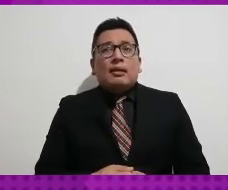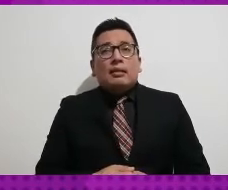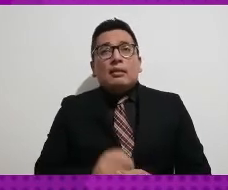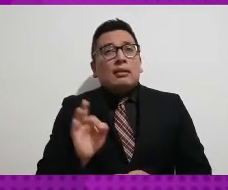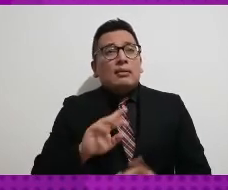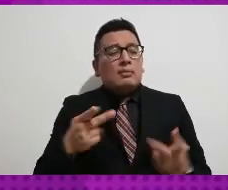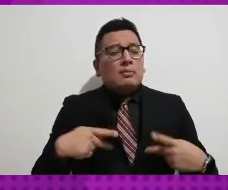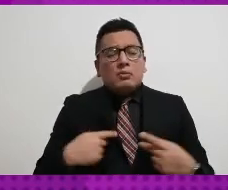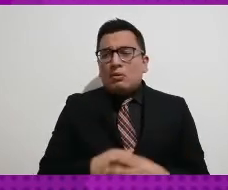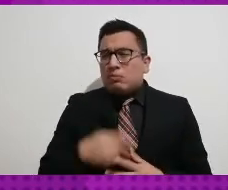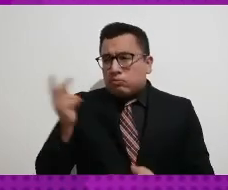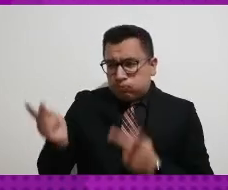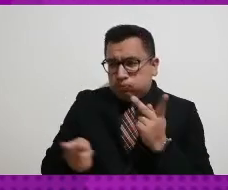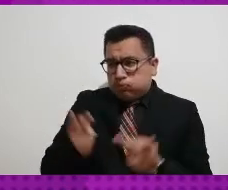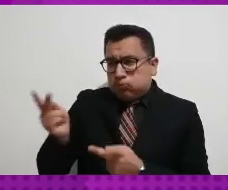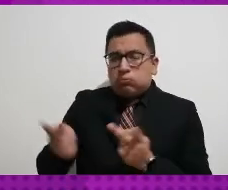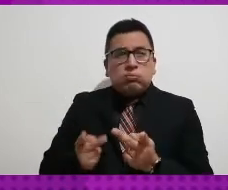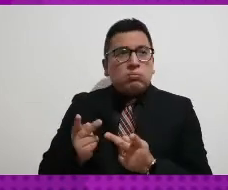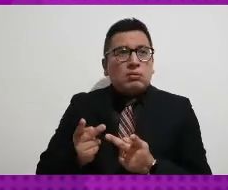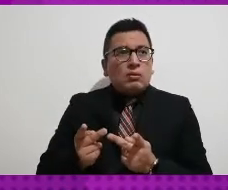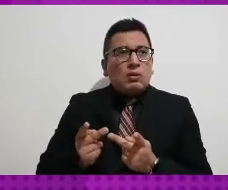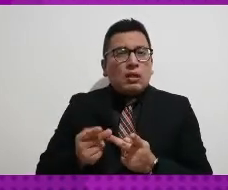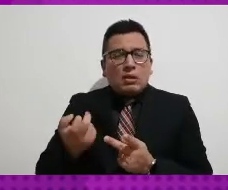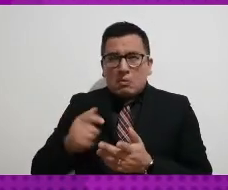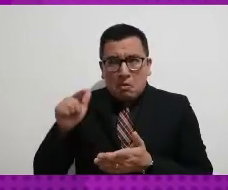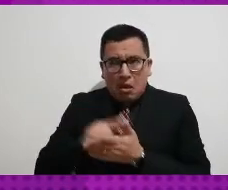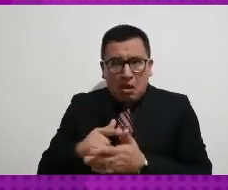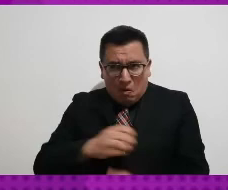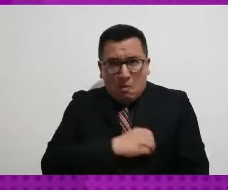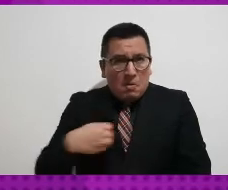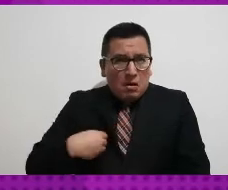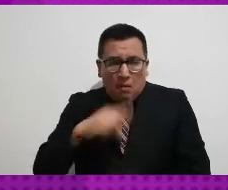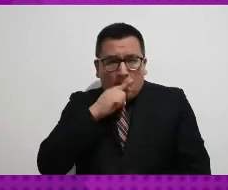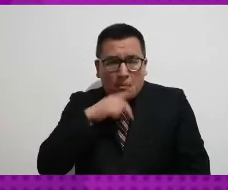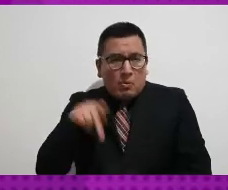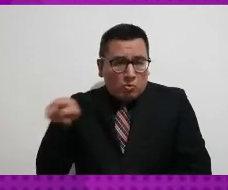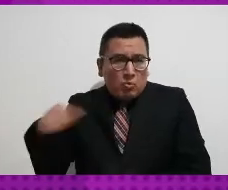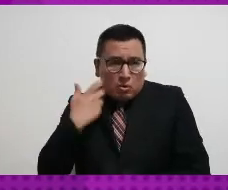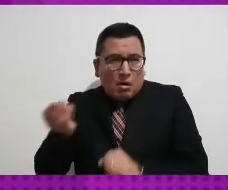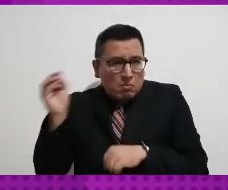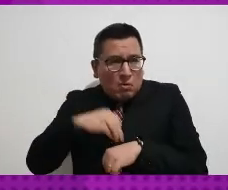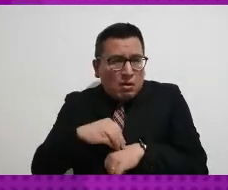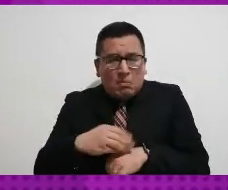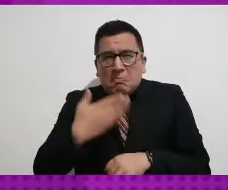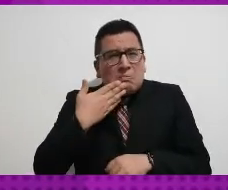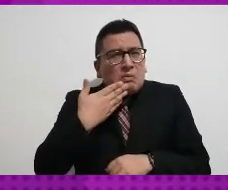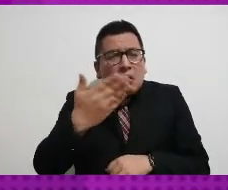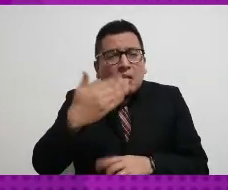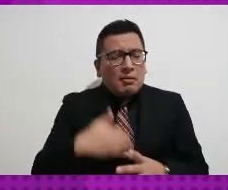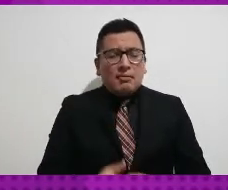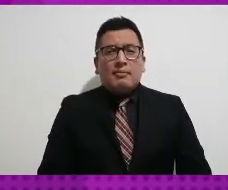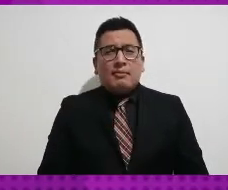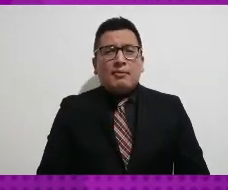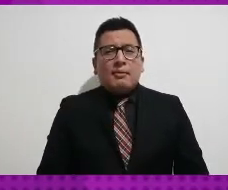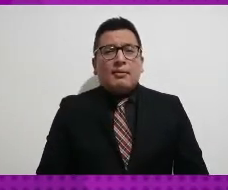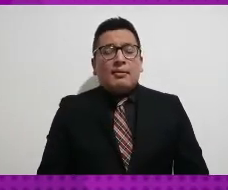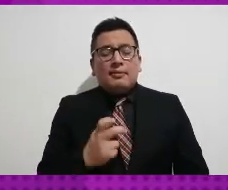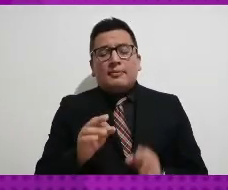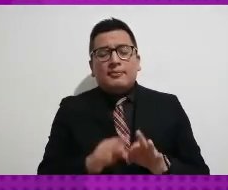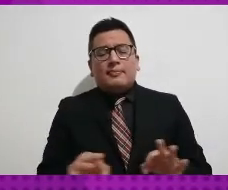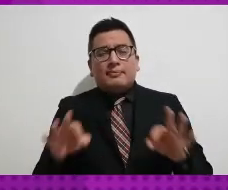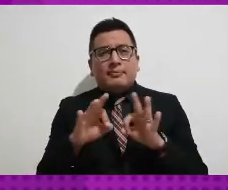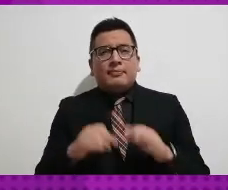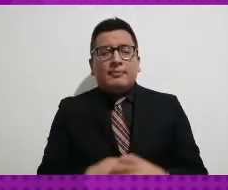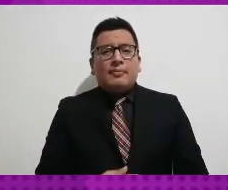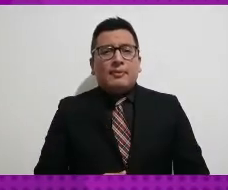hazlo público. ¿Para qué? Pues para que ya no te pregunten y los ciudadanos la encuentren de manera más rápida. Un ejercicio muy